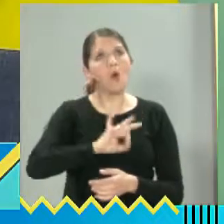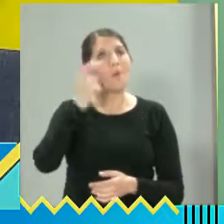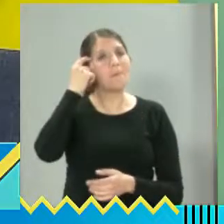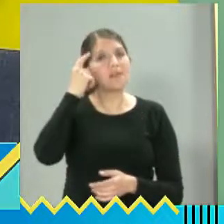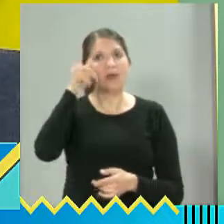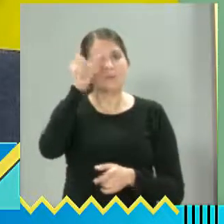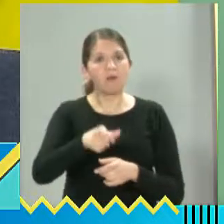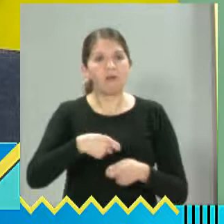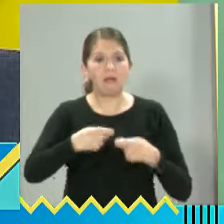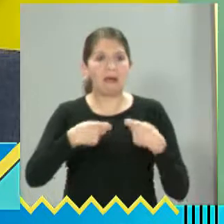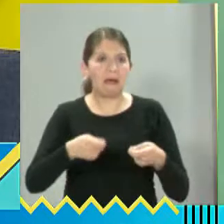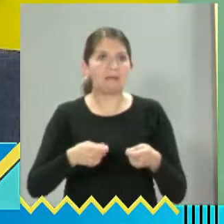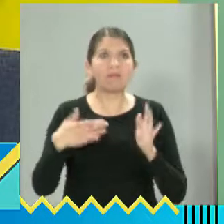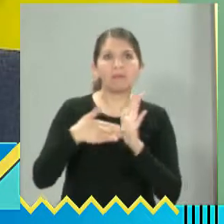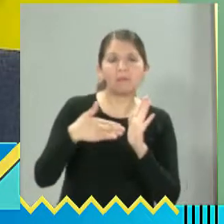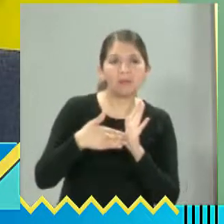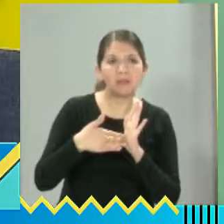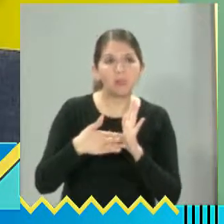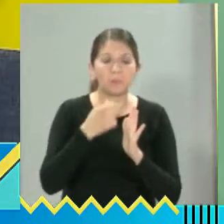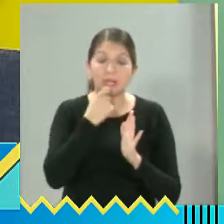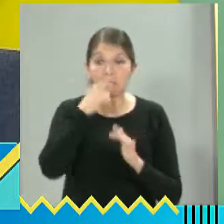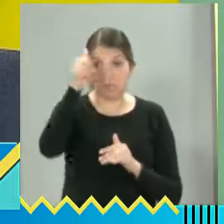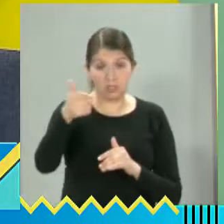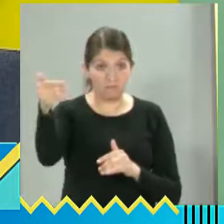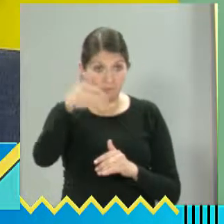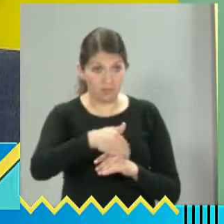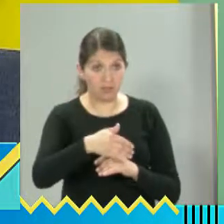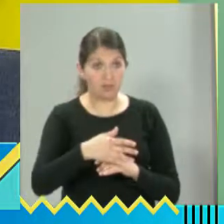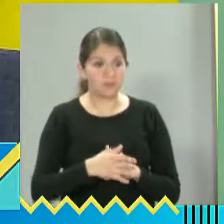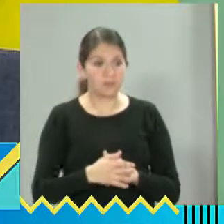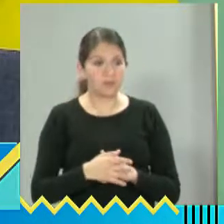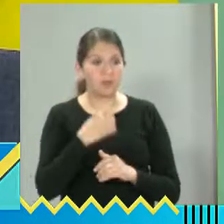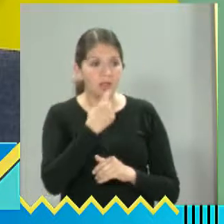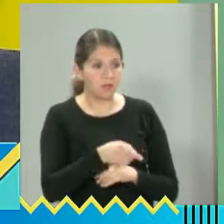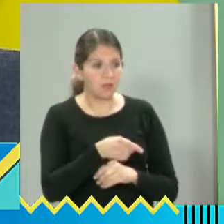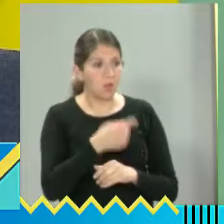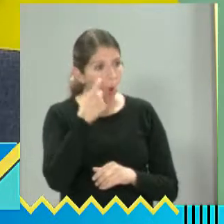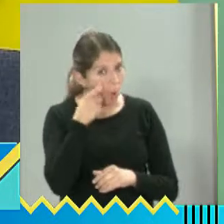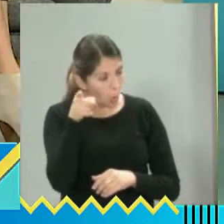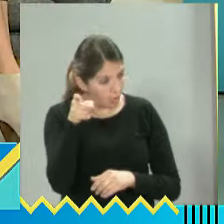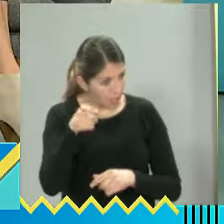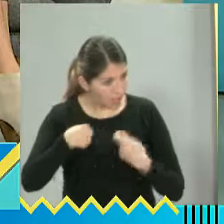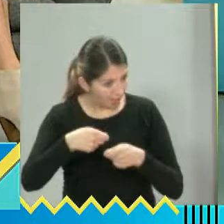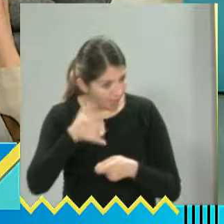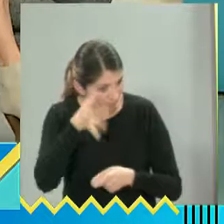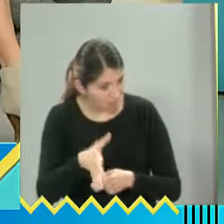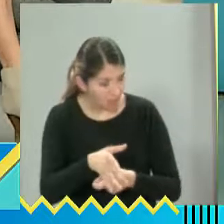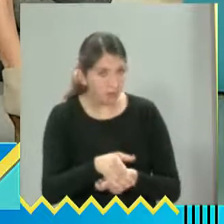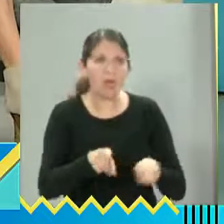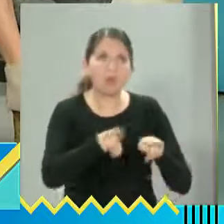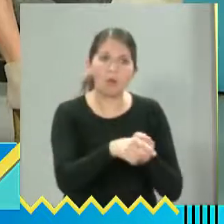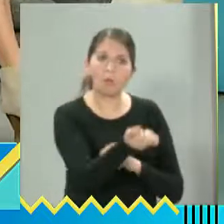cuestiones, aunque a vos alguien venga y te diga fríamente, mira, este está gastando de más y vamos a terminar mal. Es